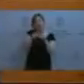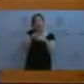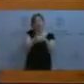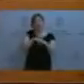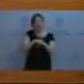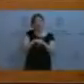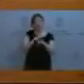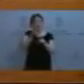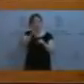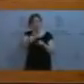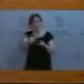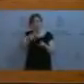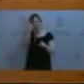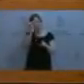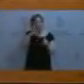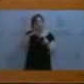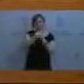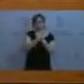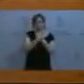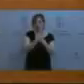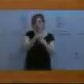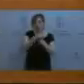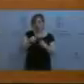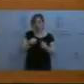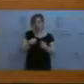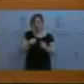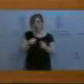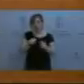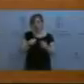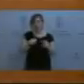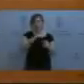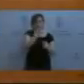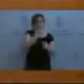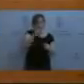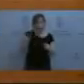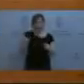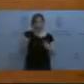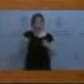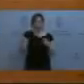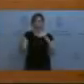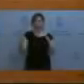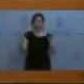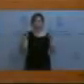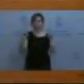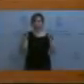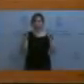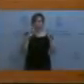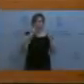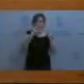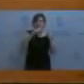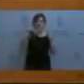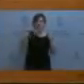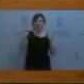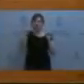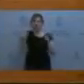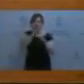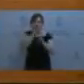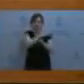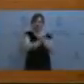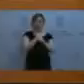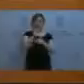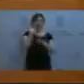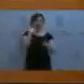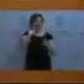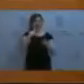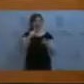contextualizar. Yo creo que todos, yo incluido, hemos ido a visitar los monumentos prerrománicos en un momento dado, pero como algo artístico, y nos explicaban lo que era un arco, lo que